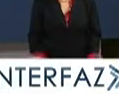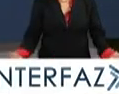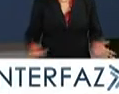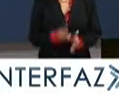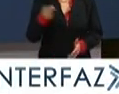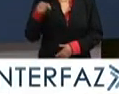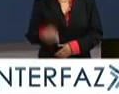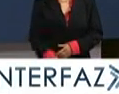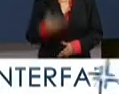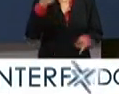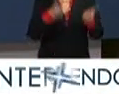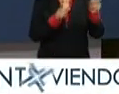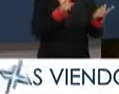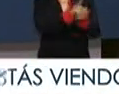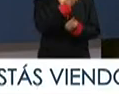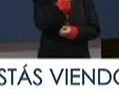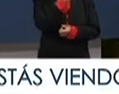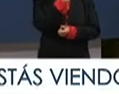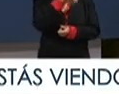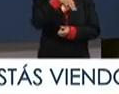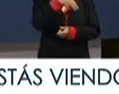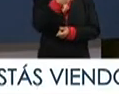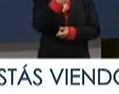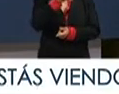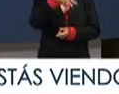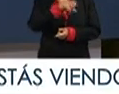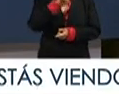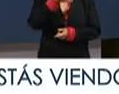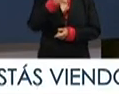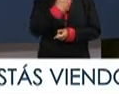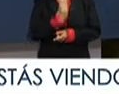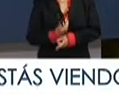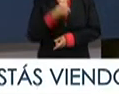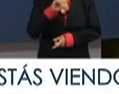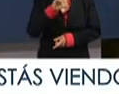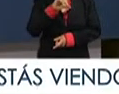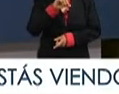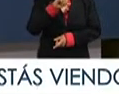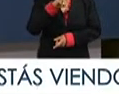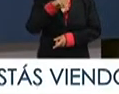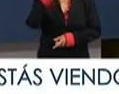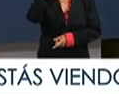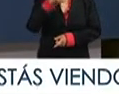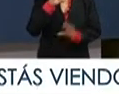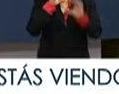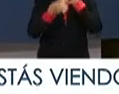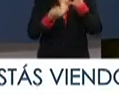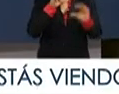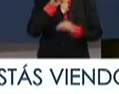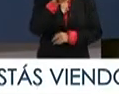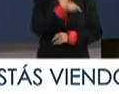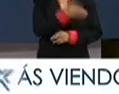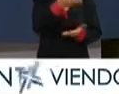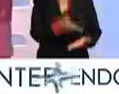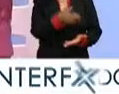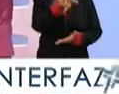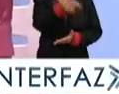Estamos de vuelta y estamos platicando con Ricardo Holmes Quiroga. Él es presidente de la Academia Mexicana de la Comunicación y hablábamos de